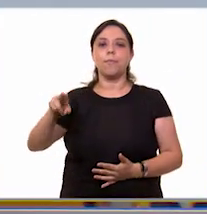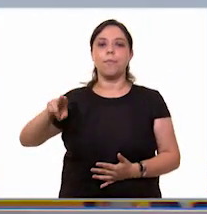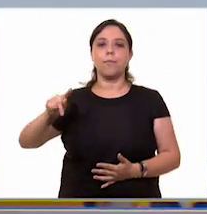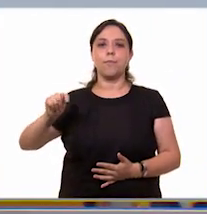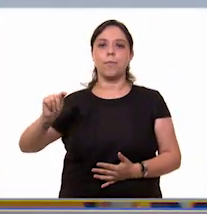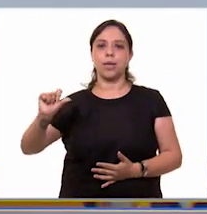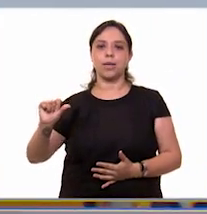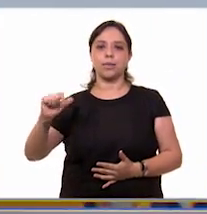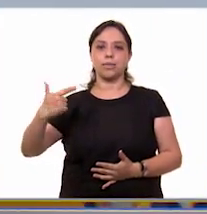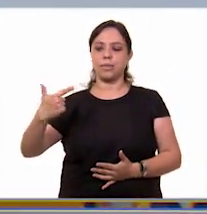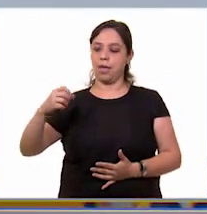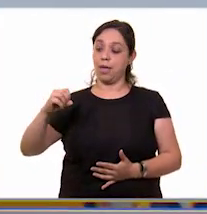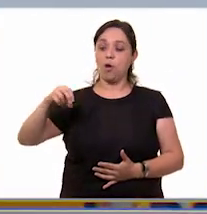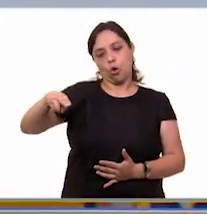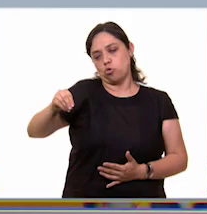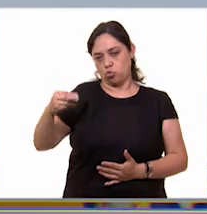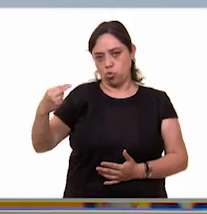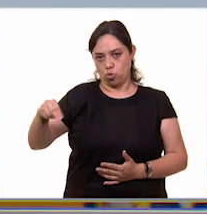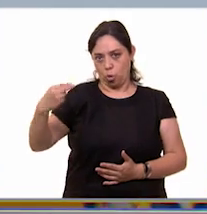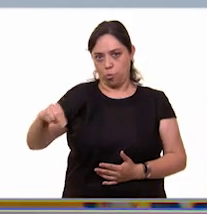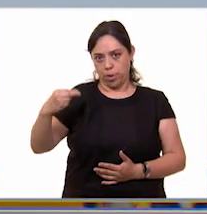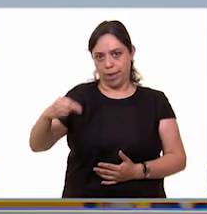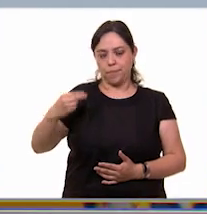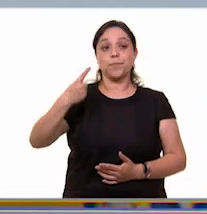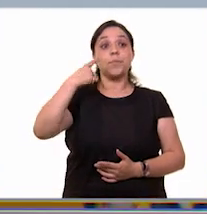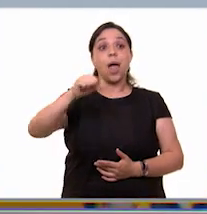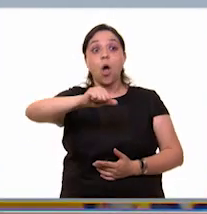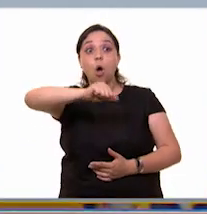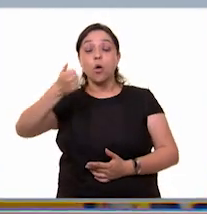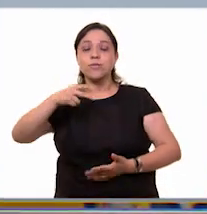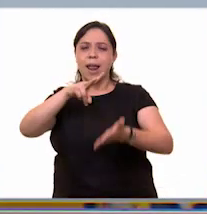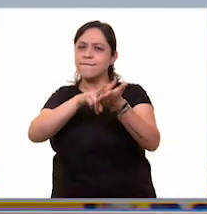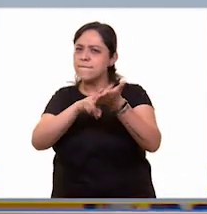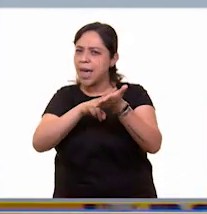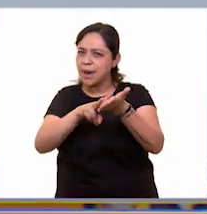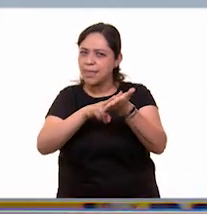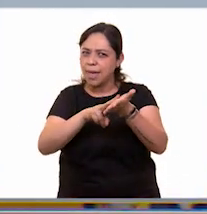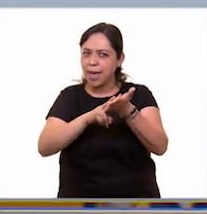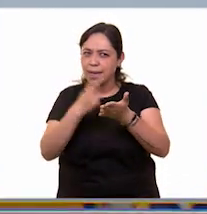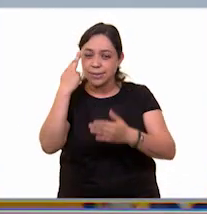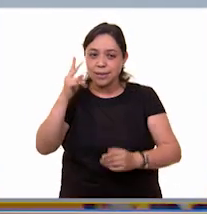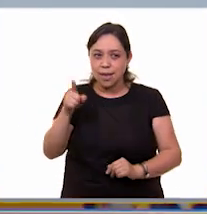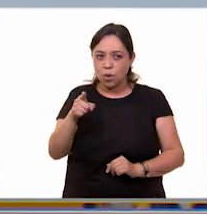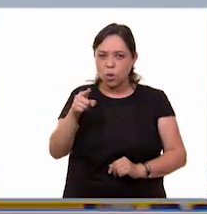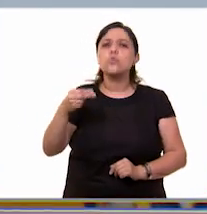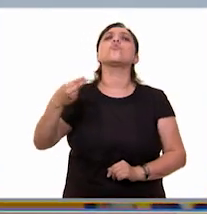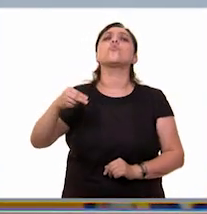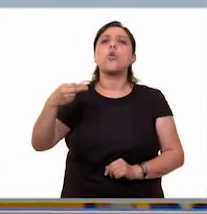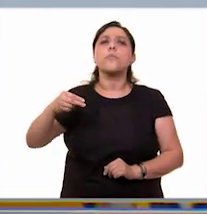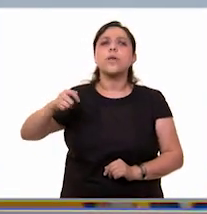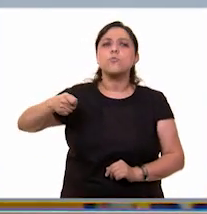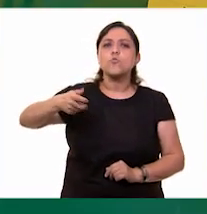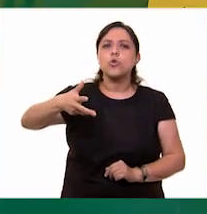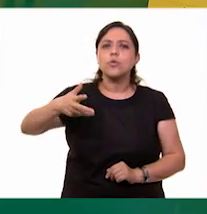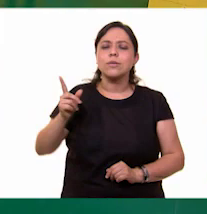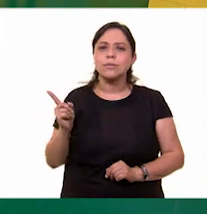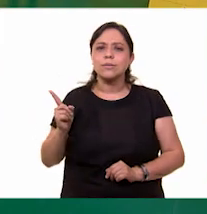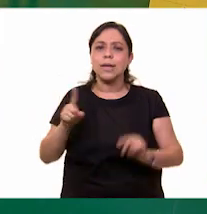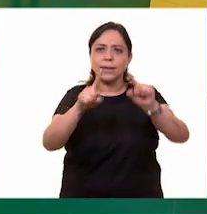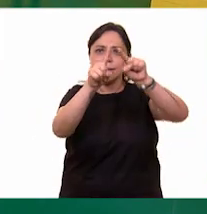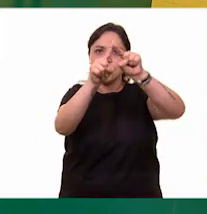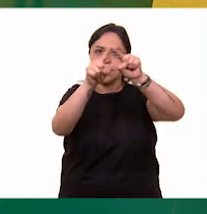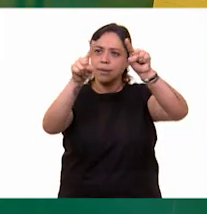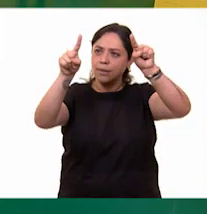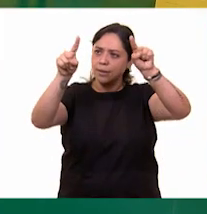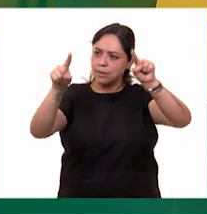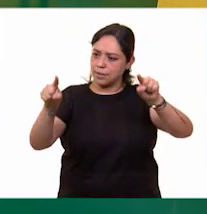aquí tenemos otra que es de color verde. ¿Nuestras niñas y niños recuerdan cómo se llama esta figura? ¿Se la saben?